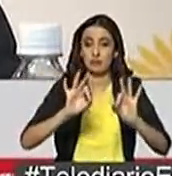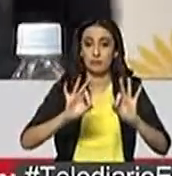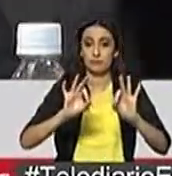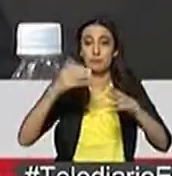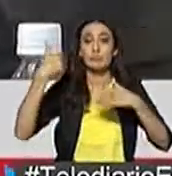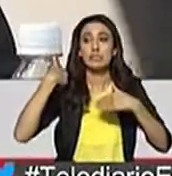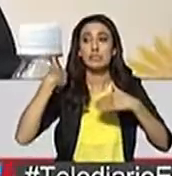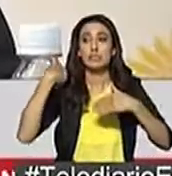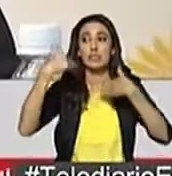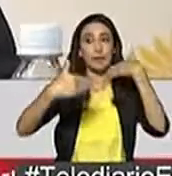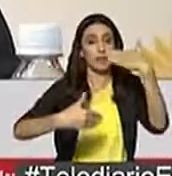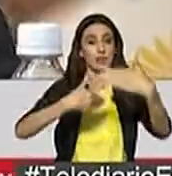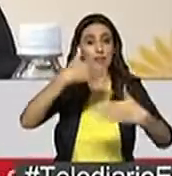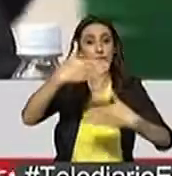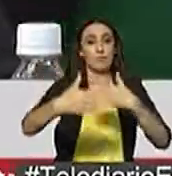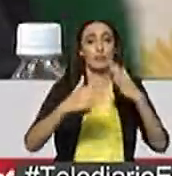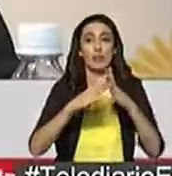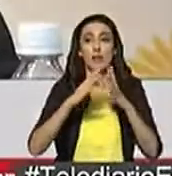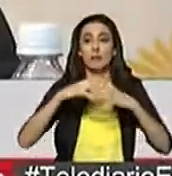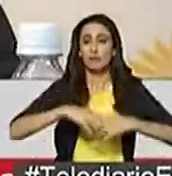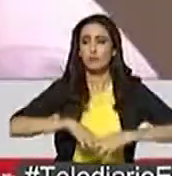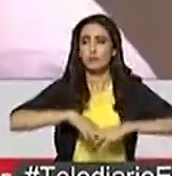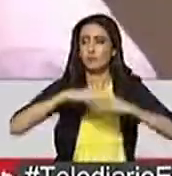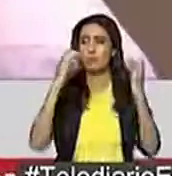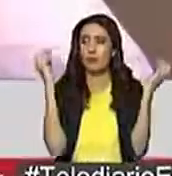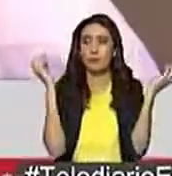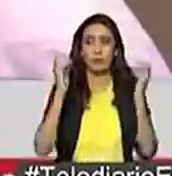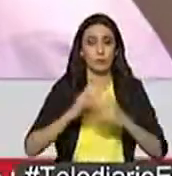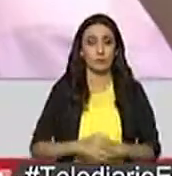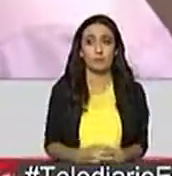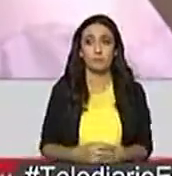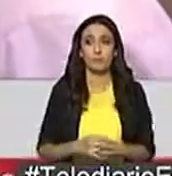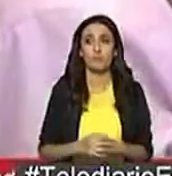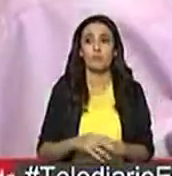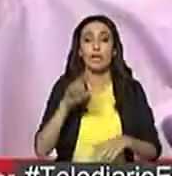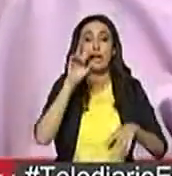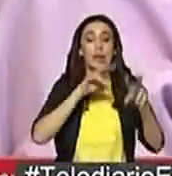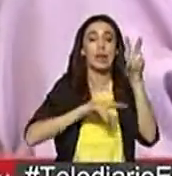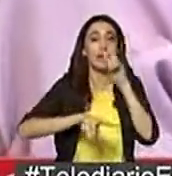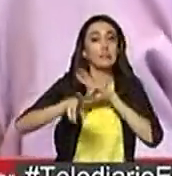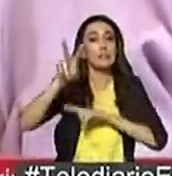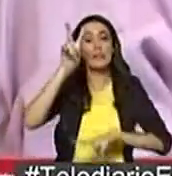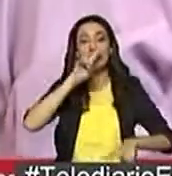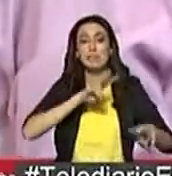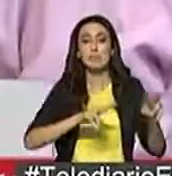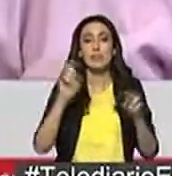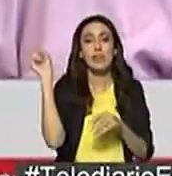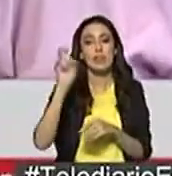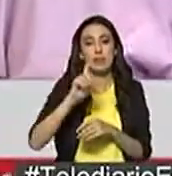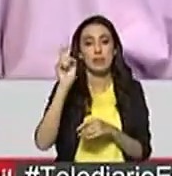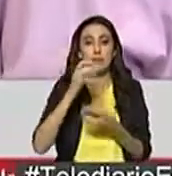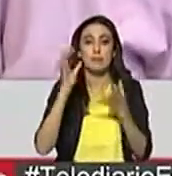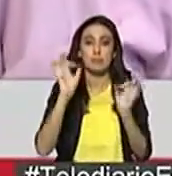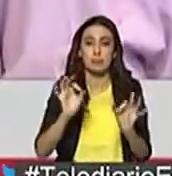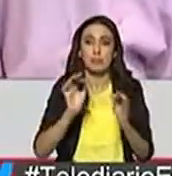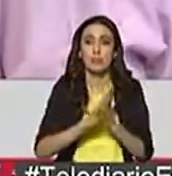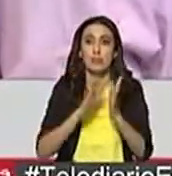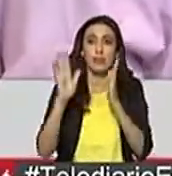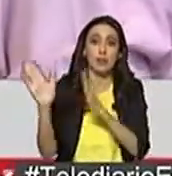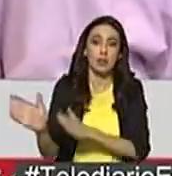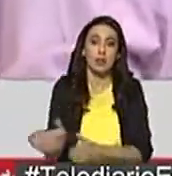que es el déficit crónico que vive nuestro país. Aunque el análisis debe ser sistémico, cuestionó Juan Lloret. Tratar de